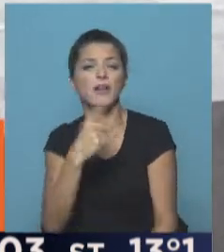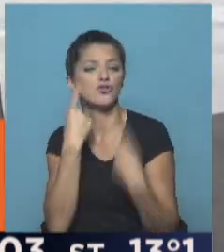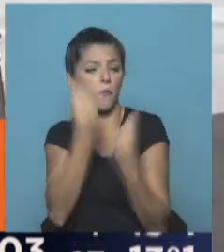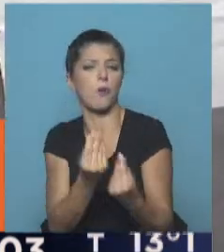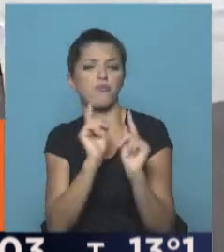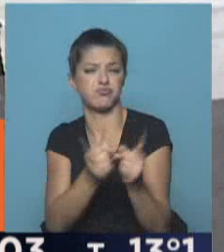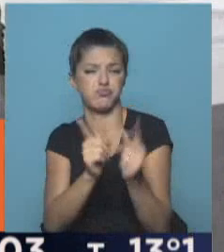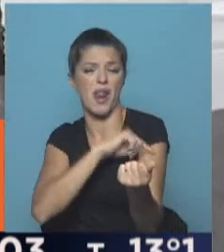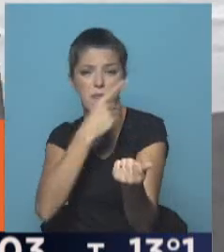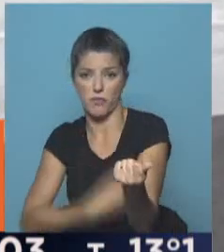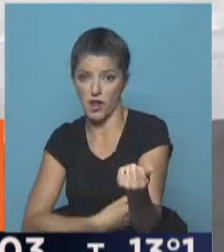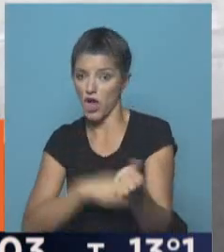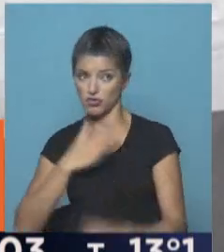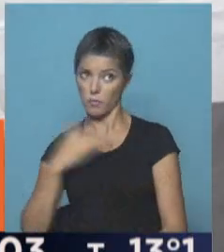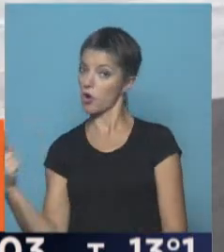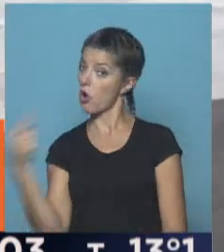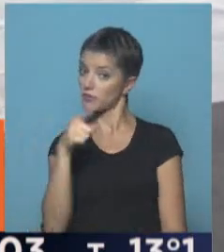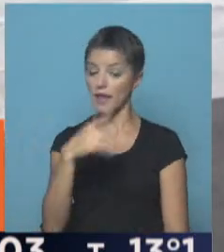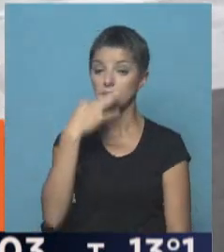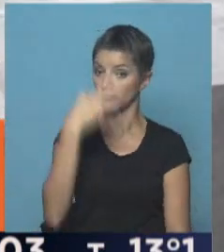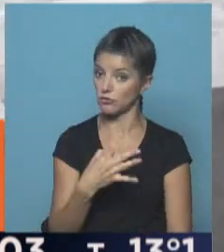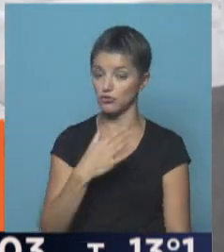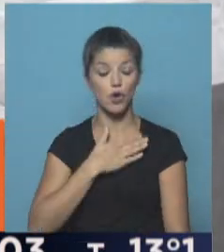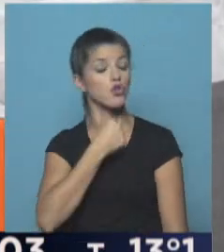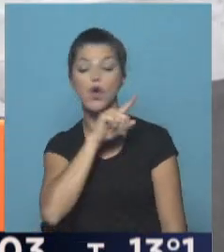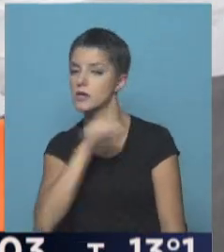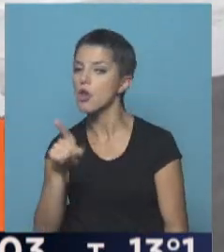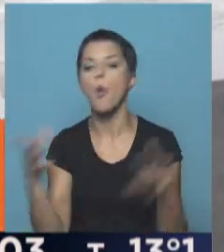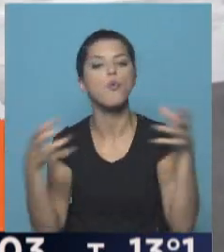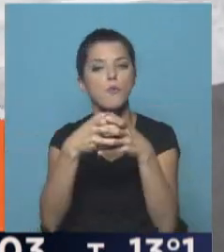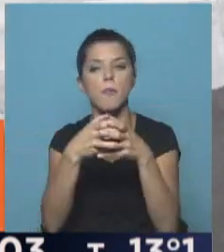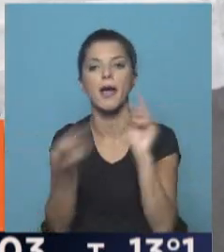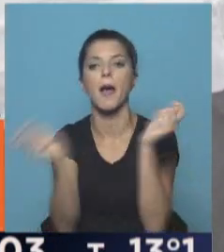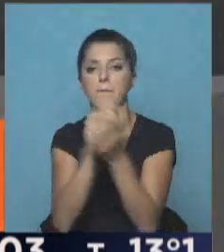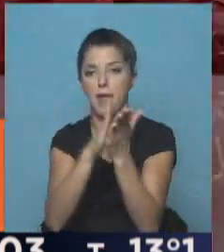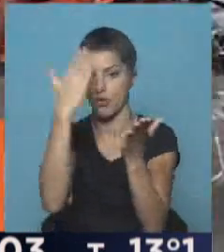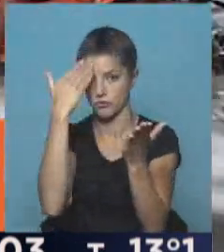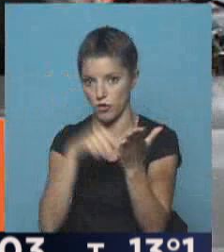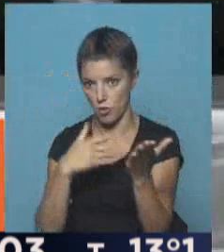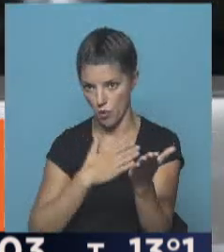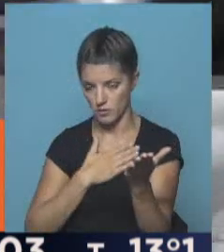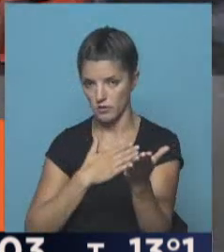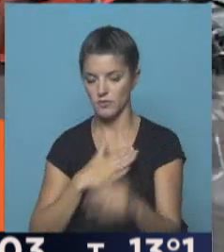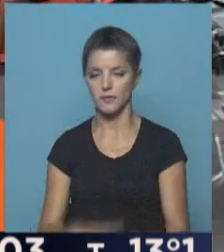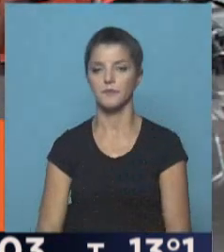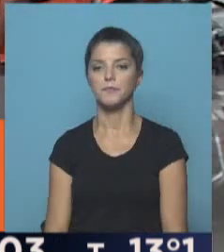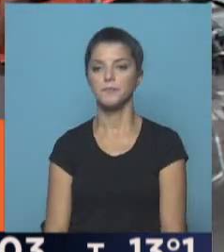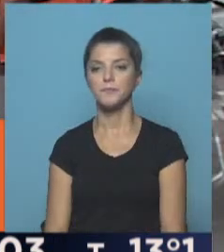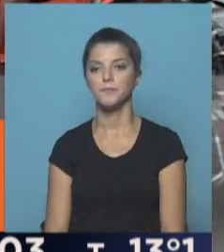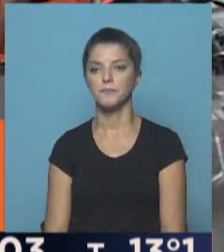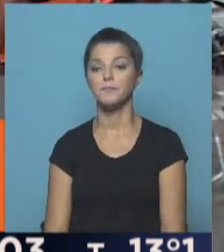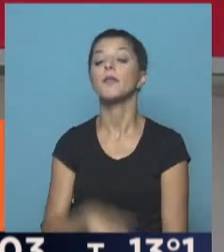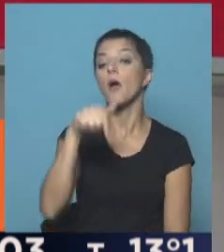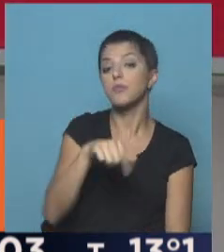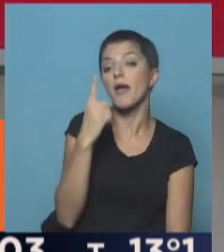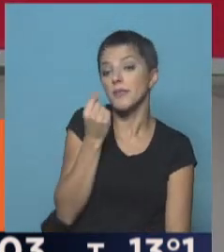en el poder. No, yo no voy con la constituyente, no quiero saber absolutamente nada que esté fuera de la Constitución. Por estos días, el presidente